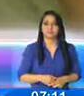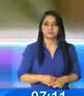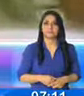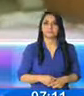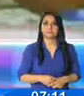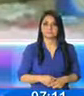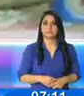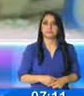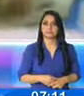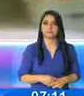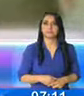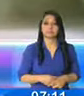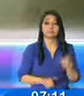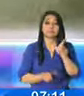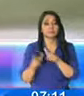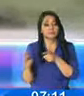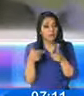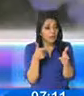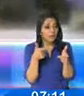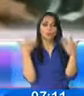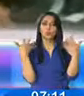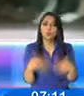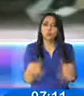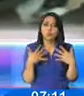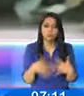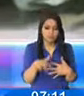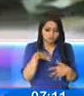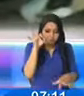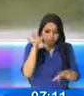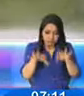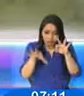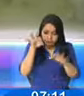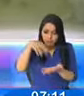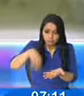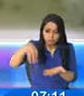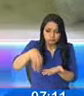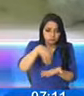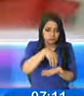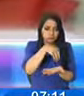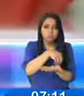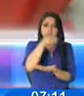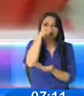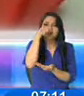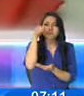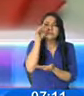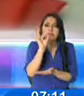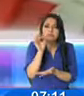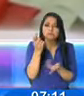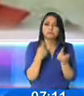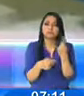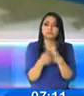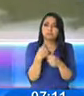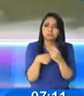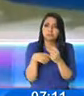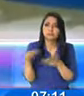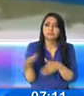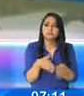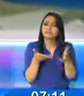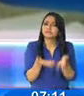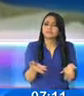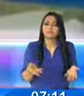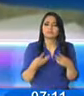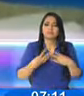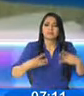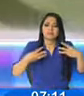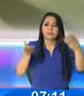allí a la vista de todos se encontraron las dosis de droga listas para el expendio así como los implementos para